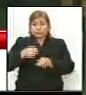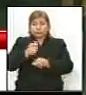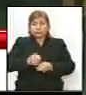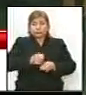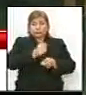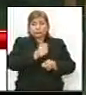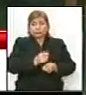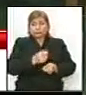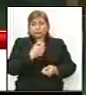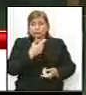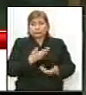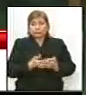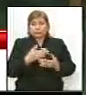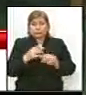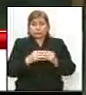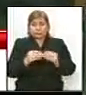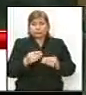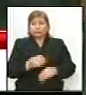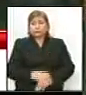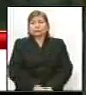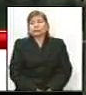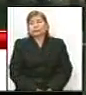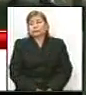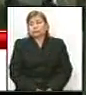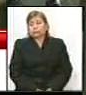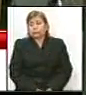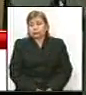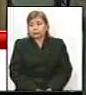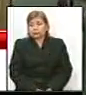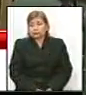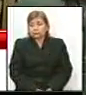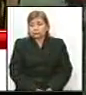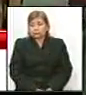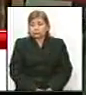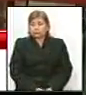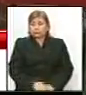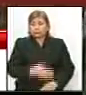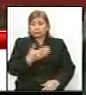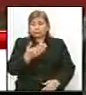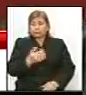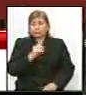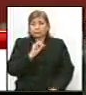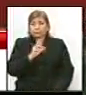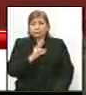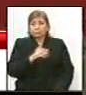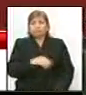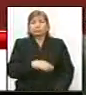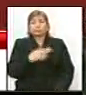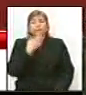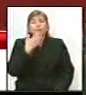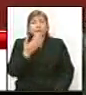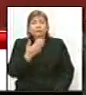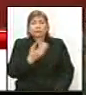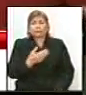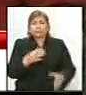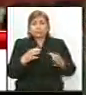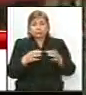tocó el tema de precios. Bueno, tiene la palabra a Inde Saez. Bueno, señor